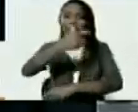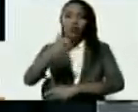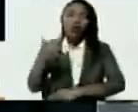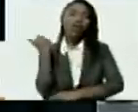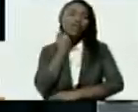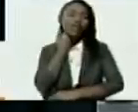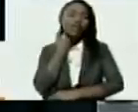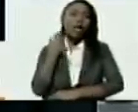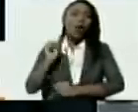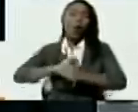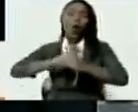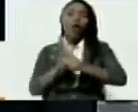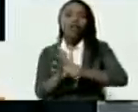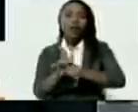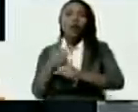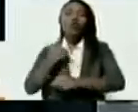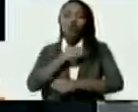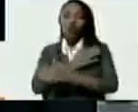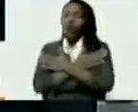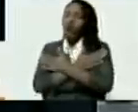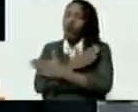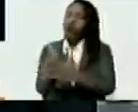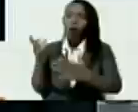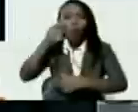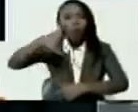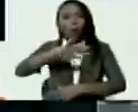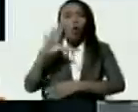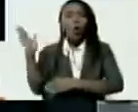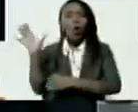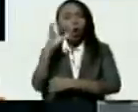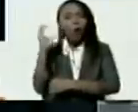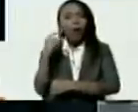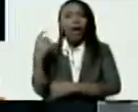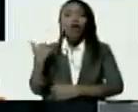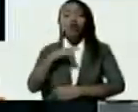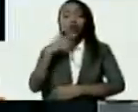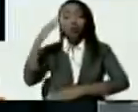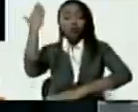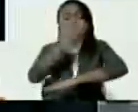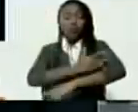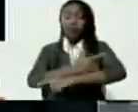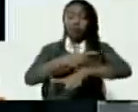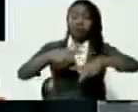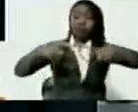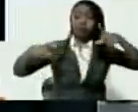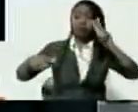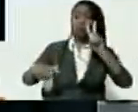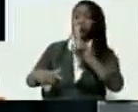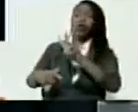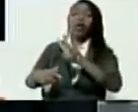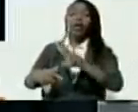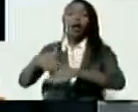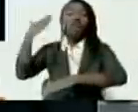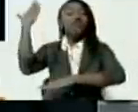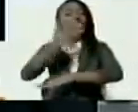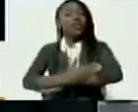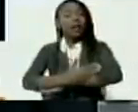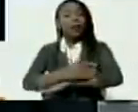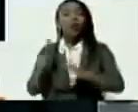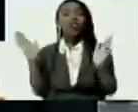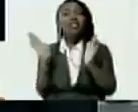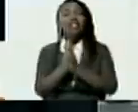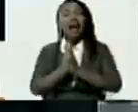con el pueblo de Colombia. Tenemos una frontera gigantesca, nada más la frontera por San Antonio